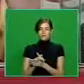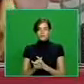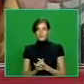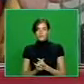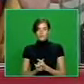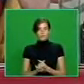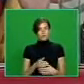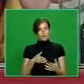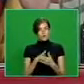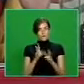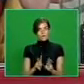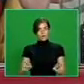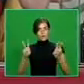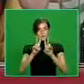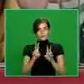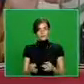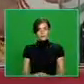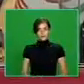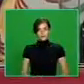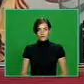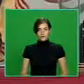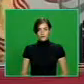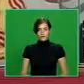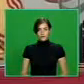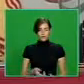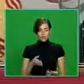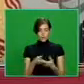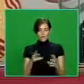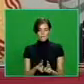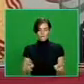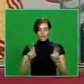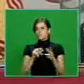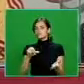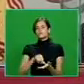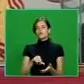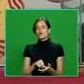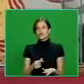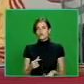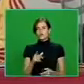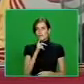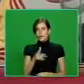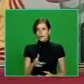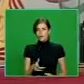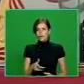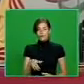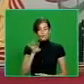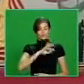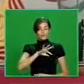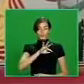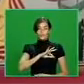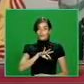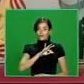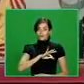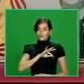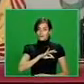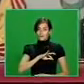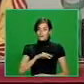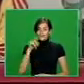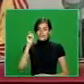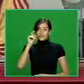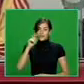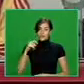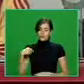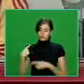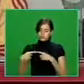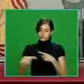son antivalores y los antivalores de esos de dónde vienen de sociedades que cultivaron los